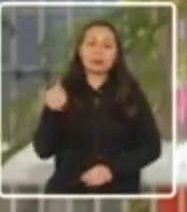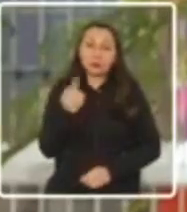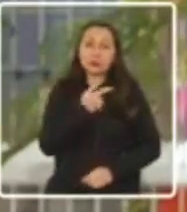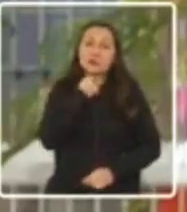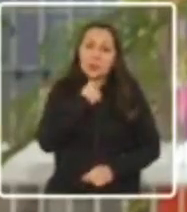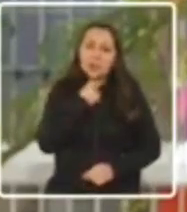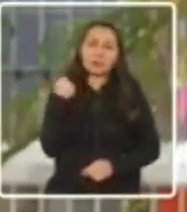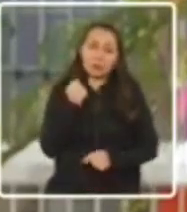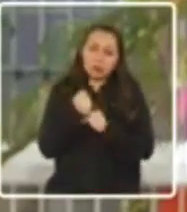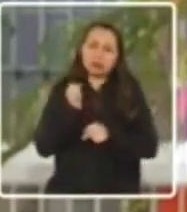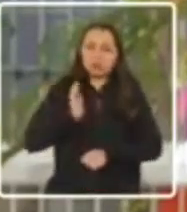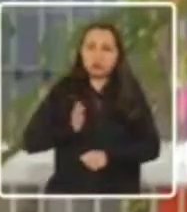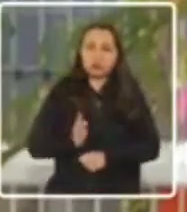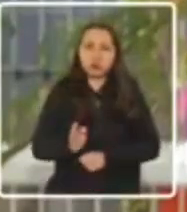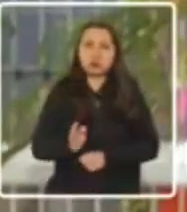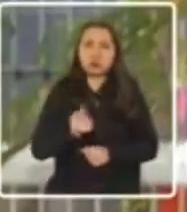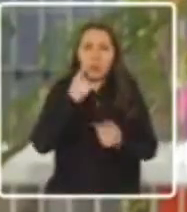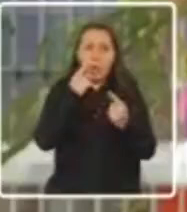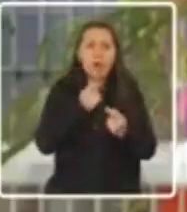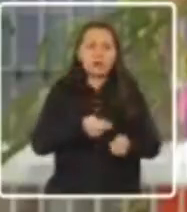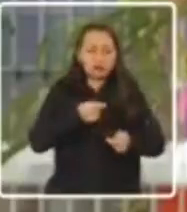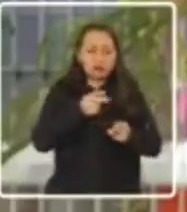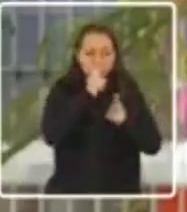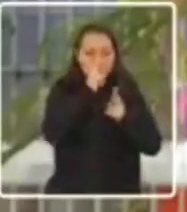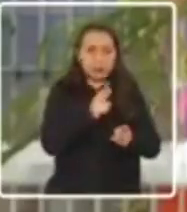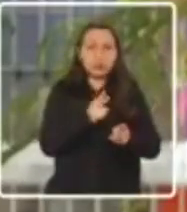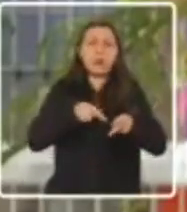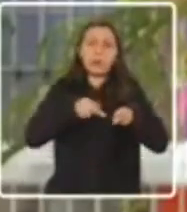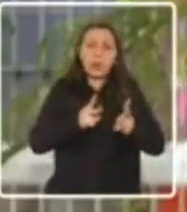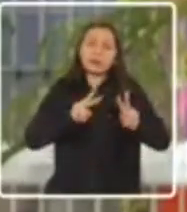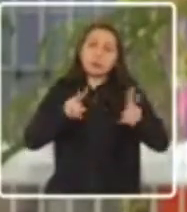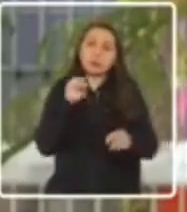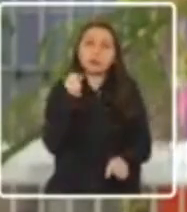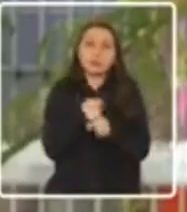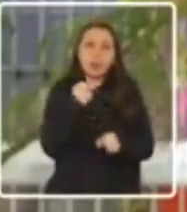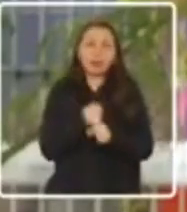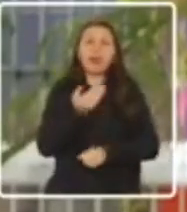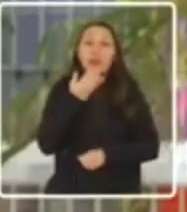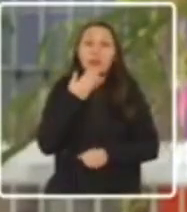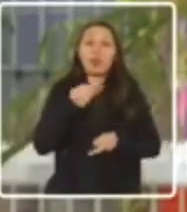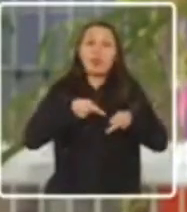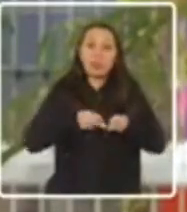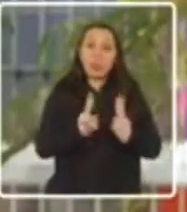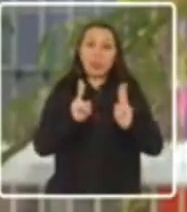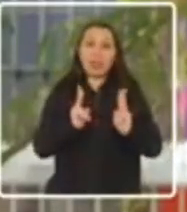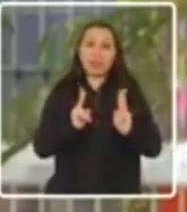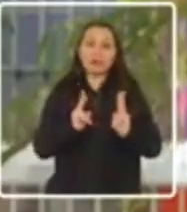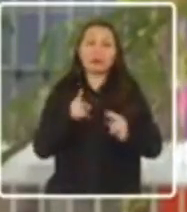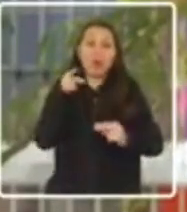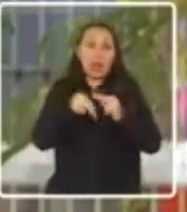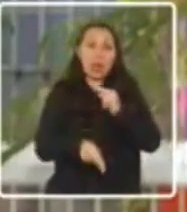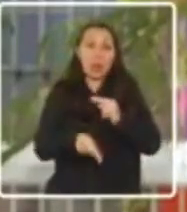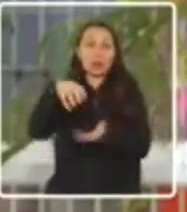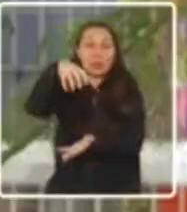queremos y estamos trabajando firmemente para que sean reconocidos como un derecho, como un trabajo y también como un derecho. Y la